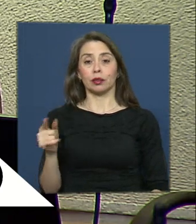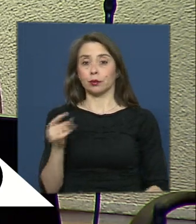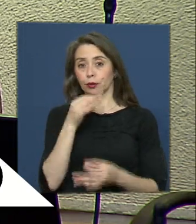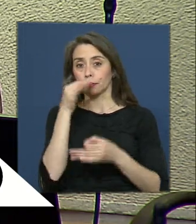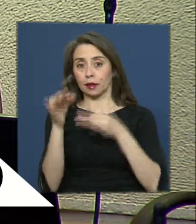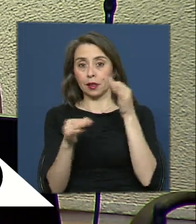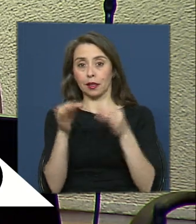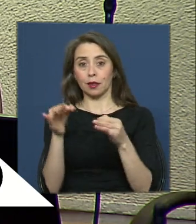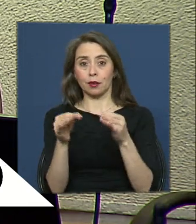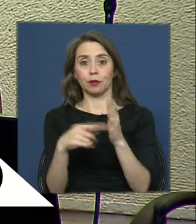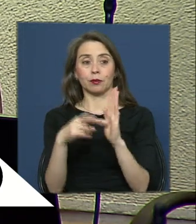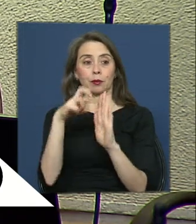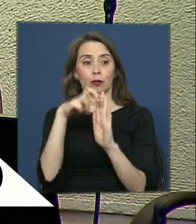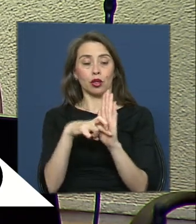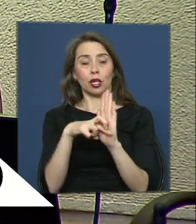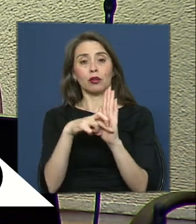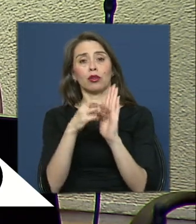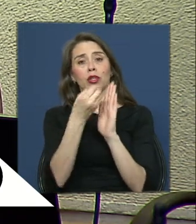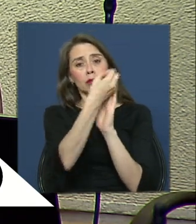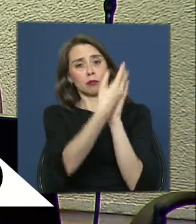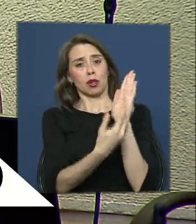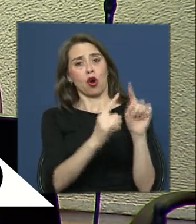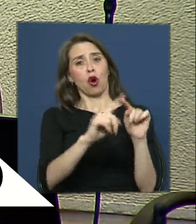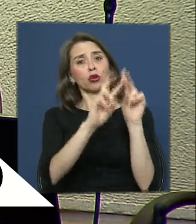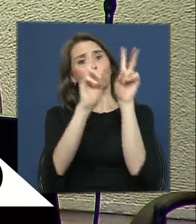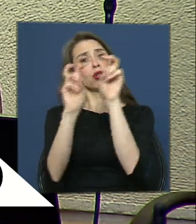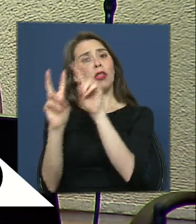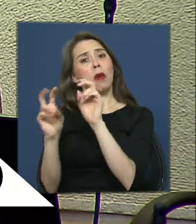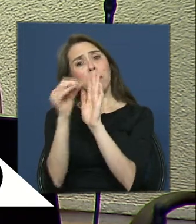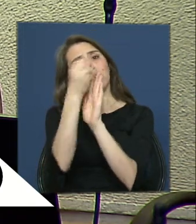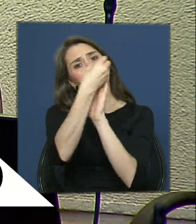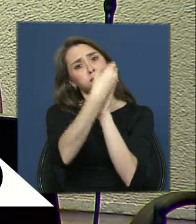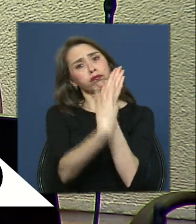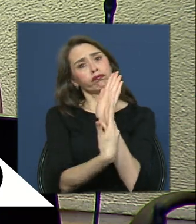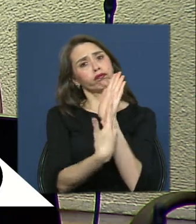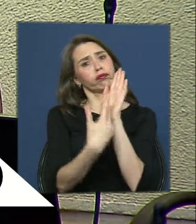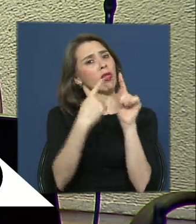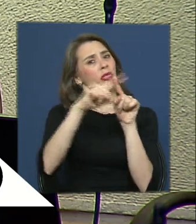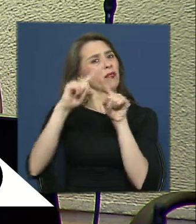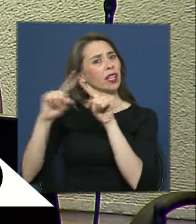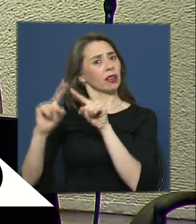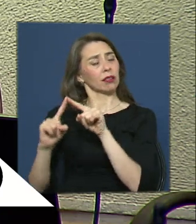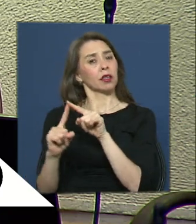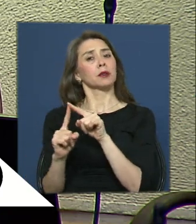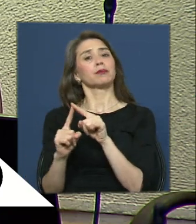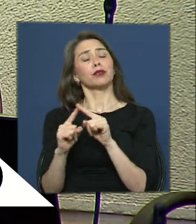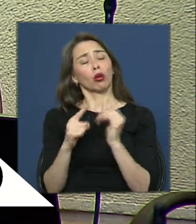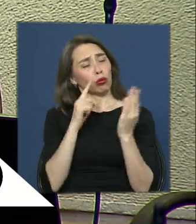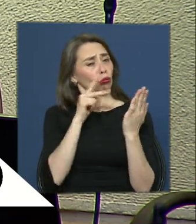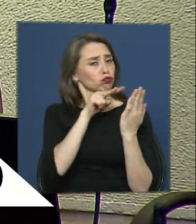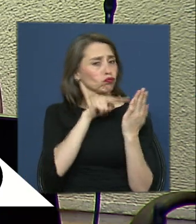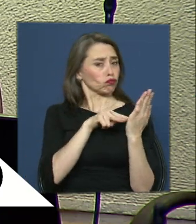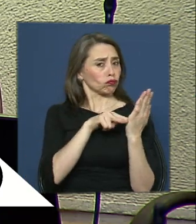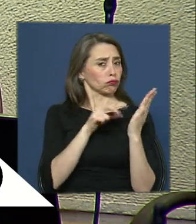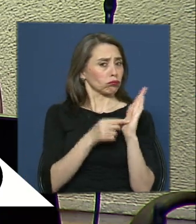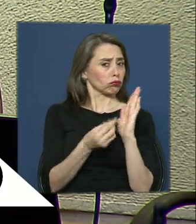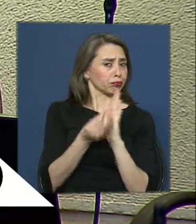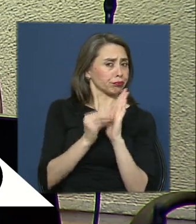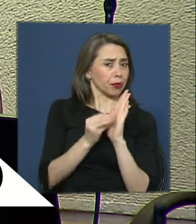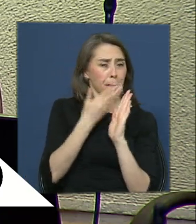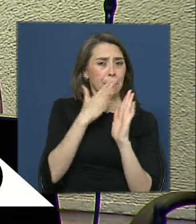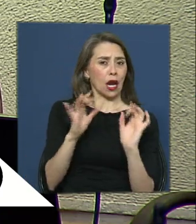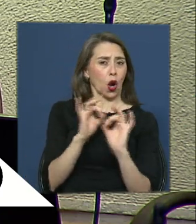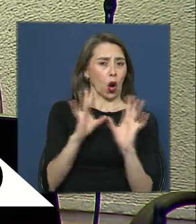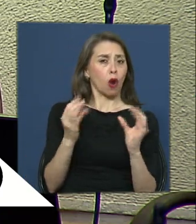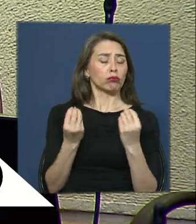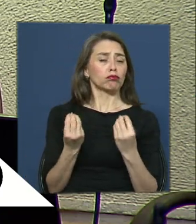en este proyecto misceláneo, aun cuando hay otros perfeccionamientos que son también prácticos y, por